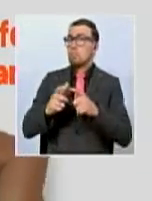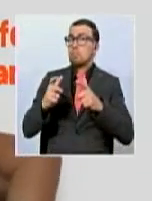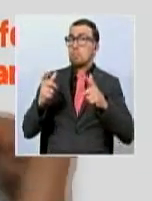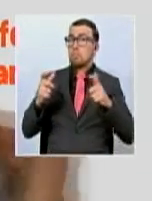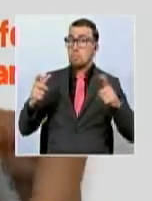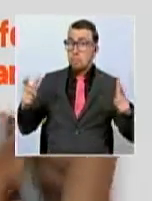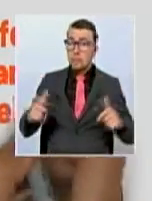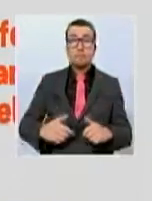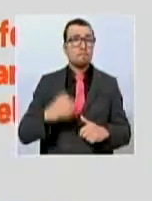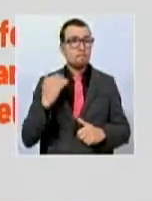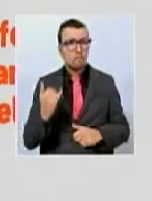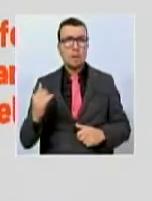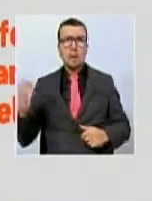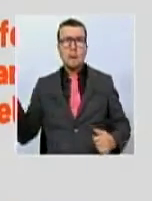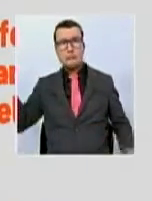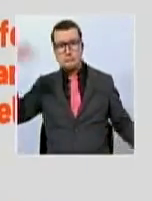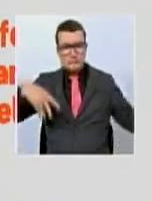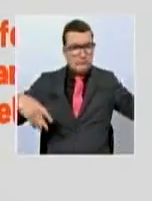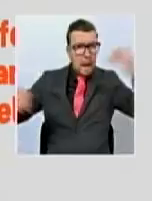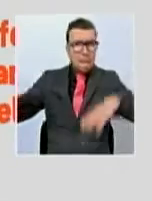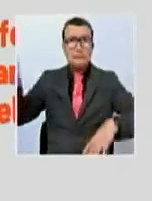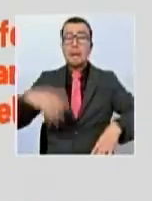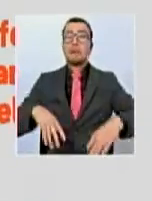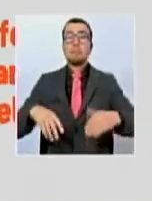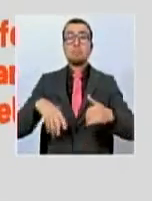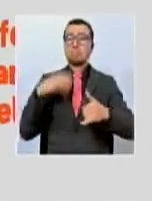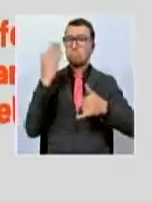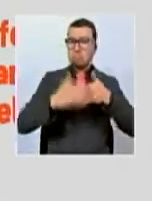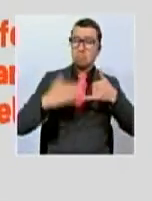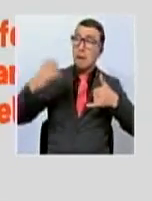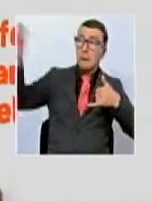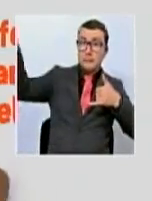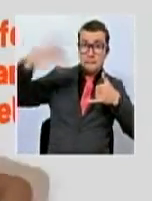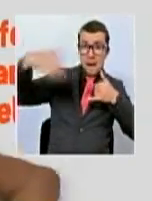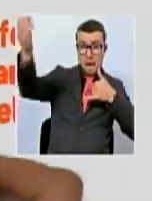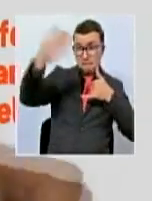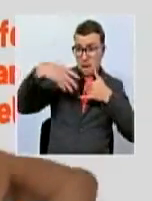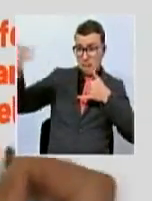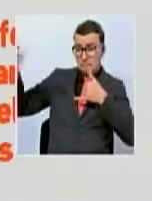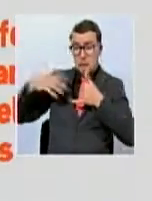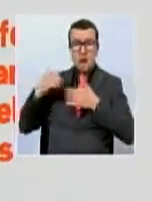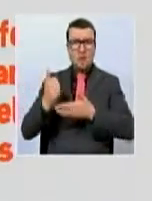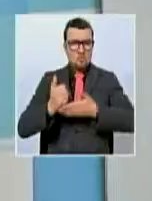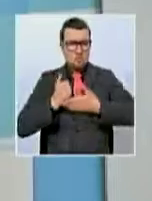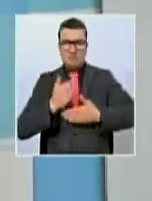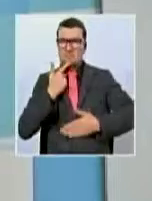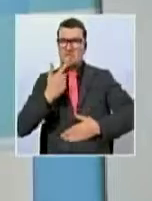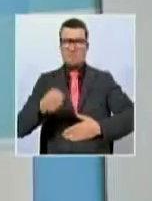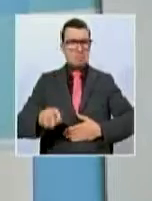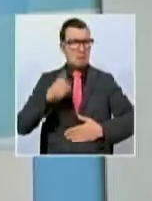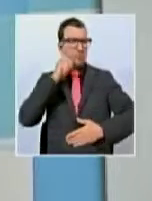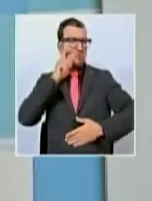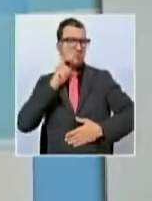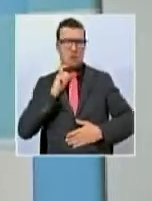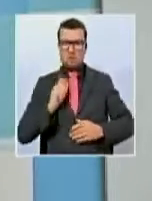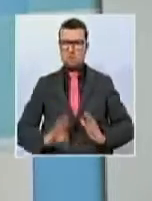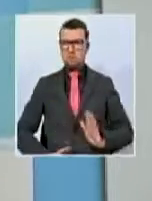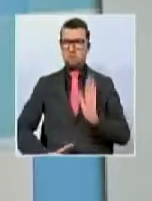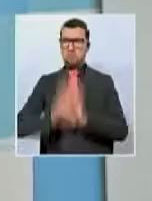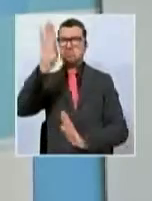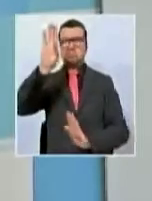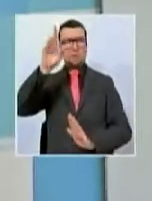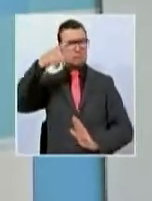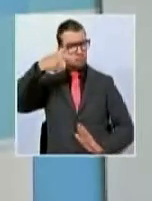ingresando al país muchísimo producto extranjero como potencializador sexual y eso no es verdad.